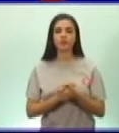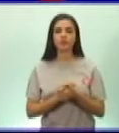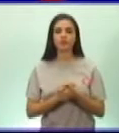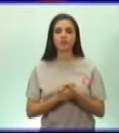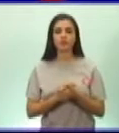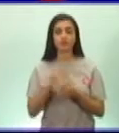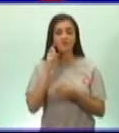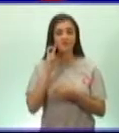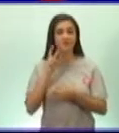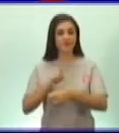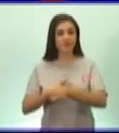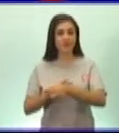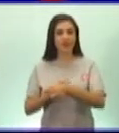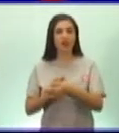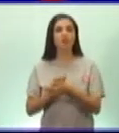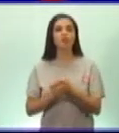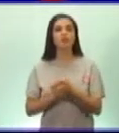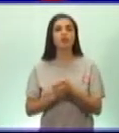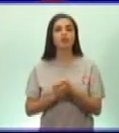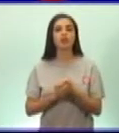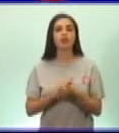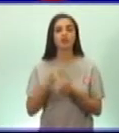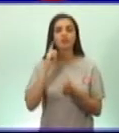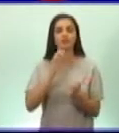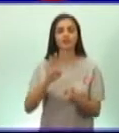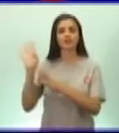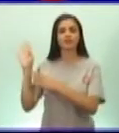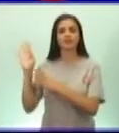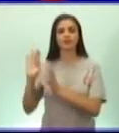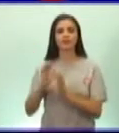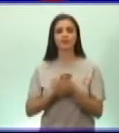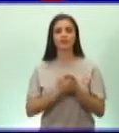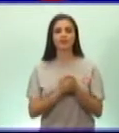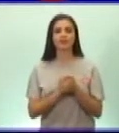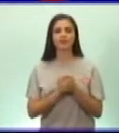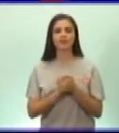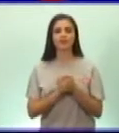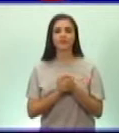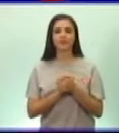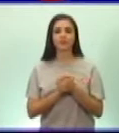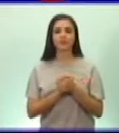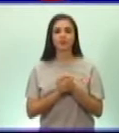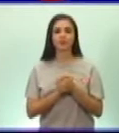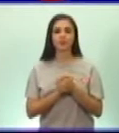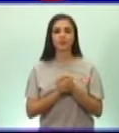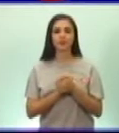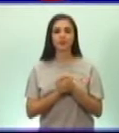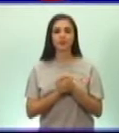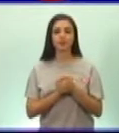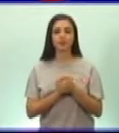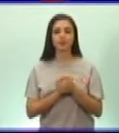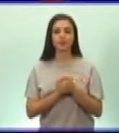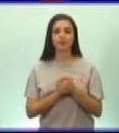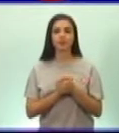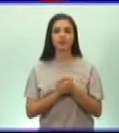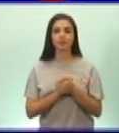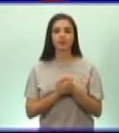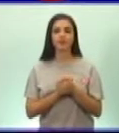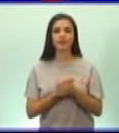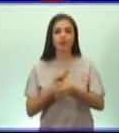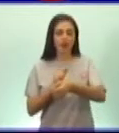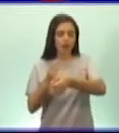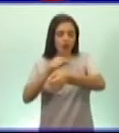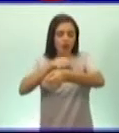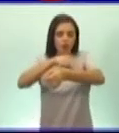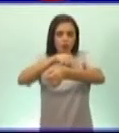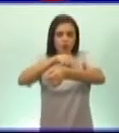Verás que hacia la parte derecha de la imagen y por dentro de los poros hay unos largos conductos